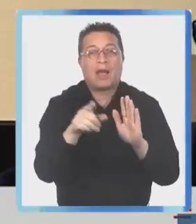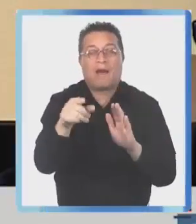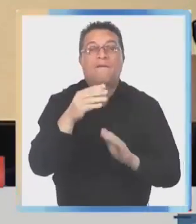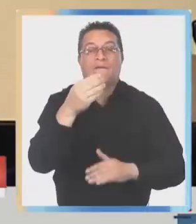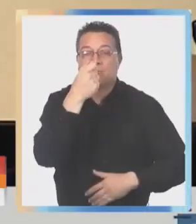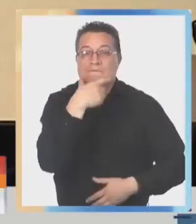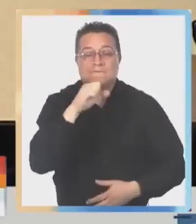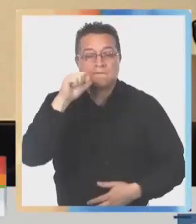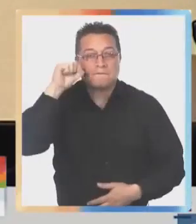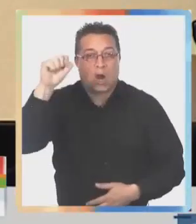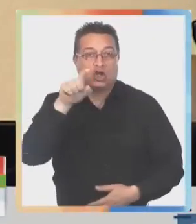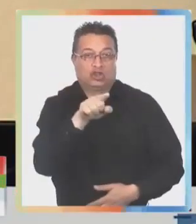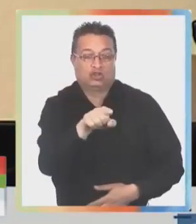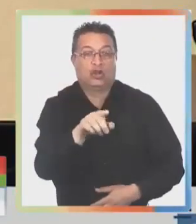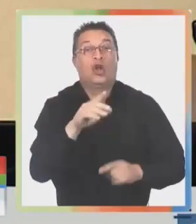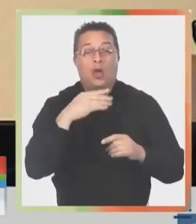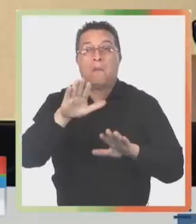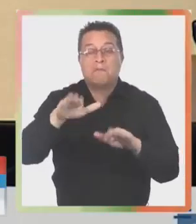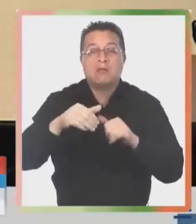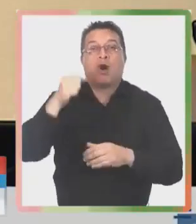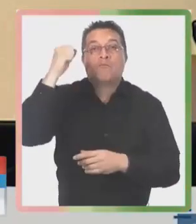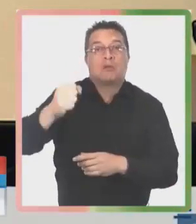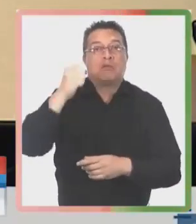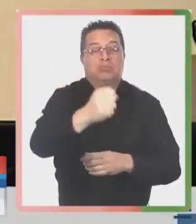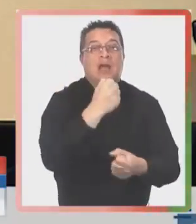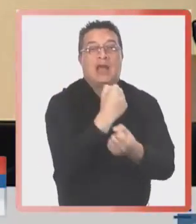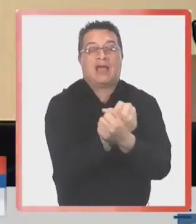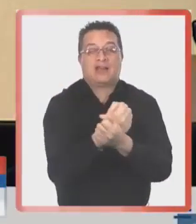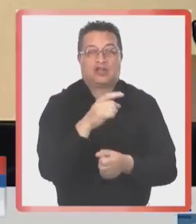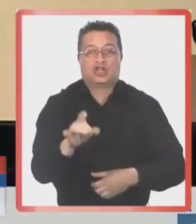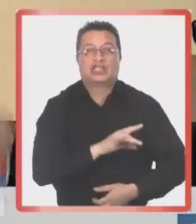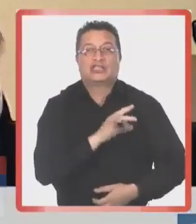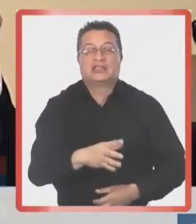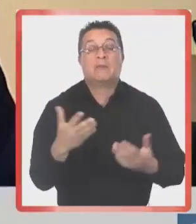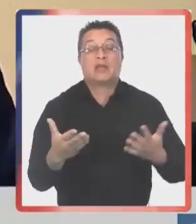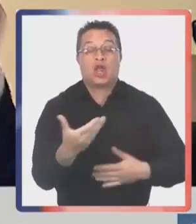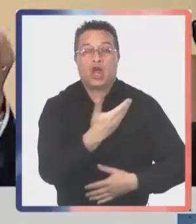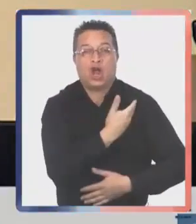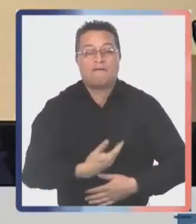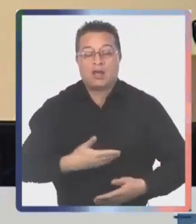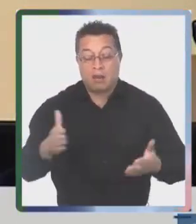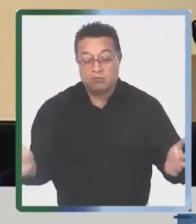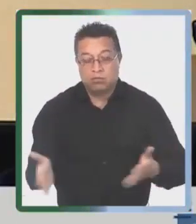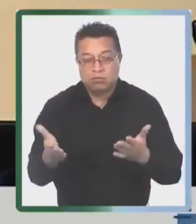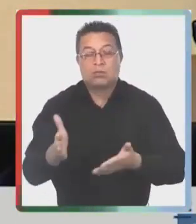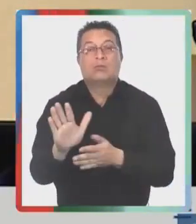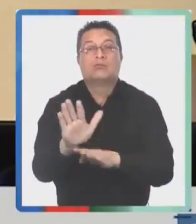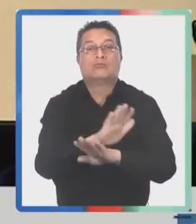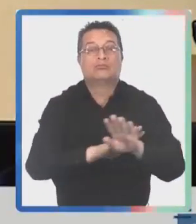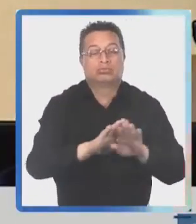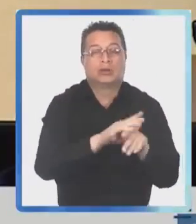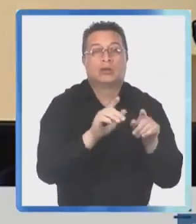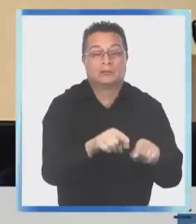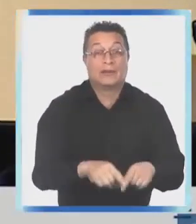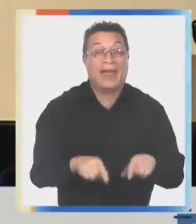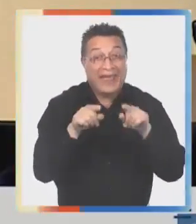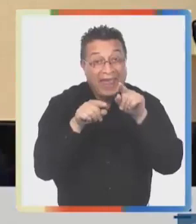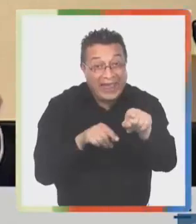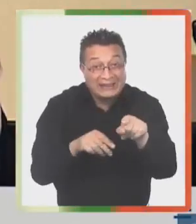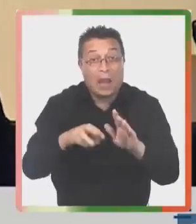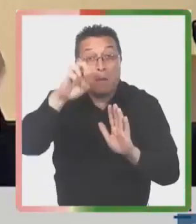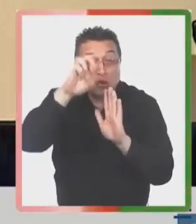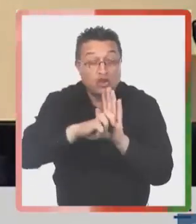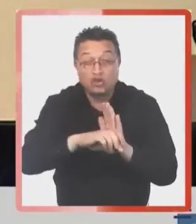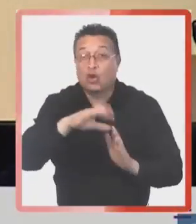carabineros? En la misma línea del programa del gobierno del presidente Boric, ¿tienen que seguir asesinando a policías en nuestro país para que este gobierno